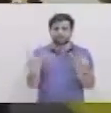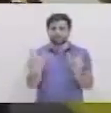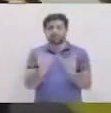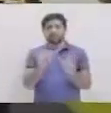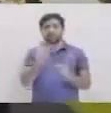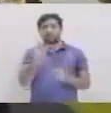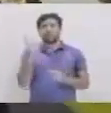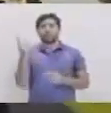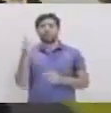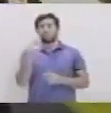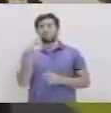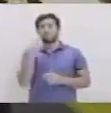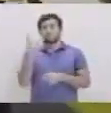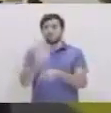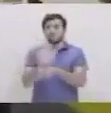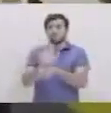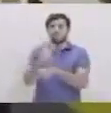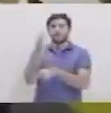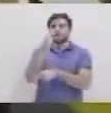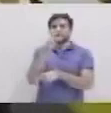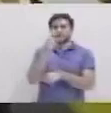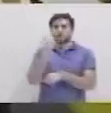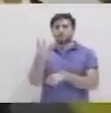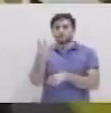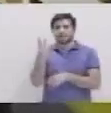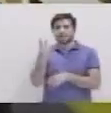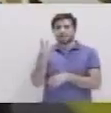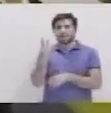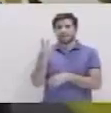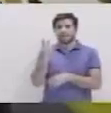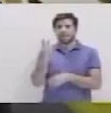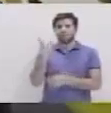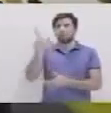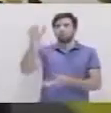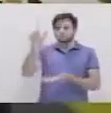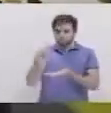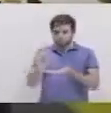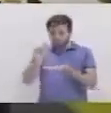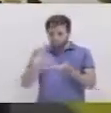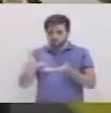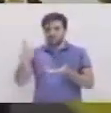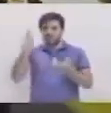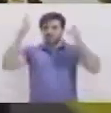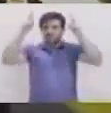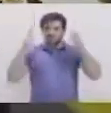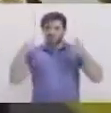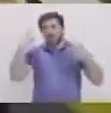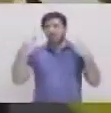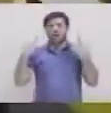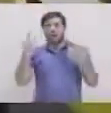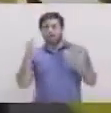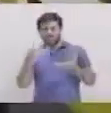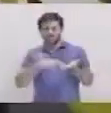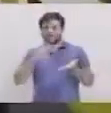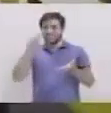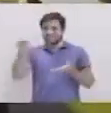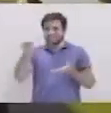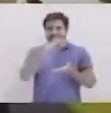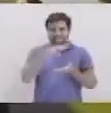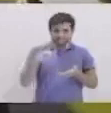película de Alicia en el País de las Maravillas con Blancanieves, ¿verdad? De que están como que en el bosque, que están como corriendo y que después como que no